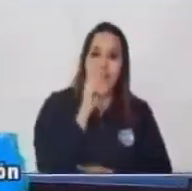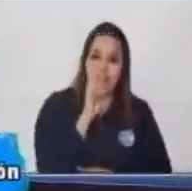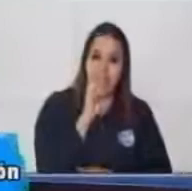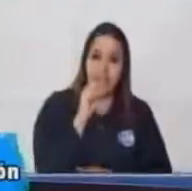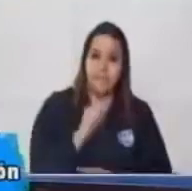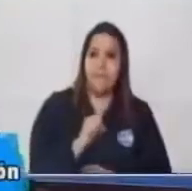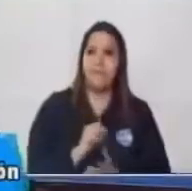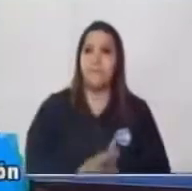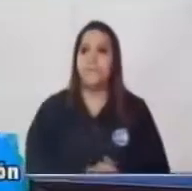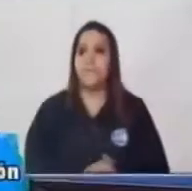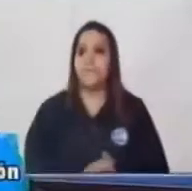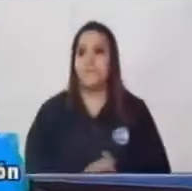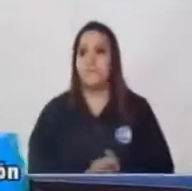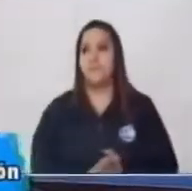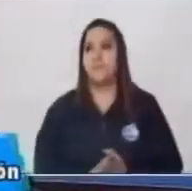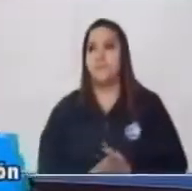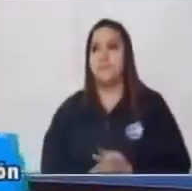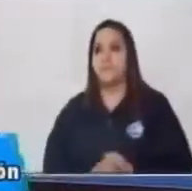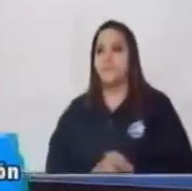pizarrón.